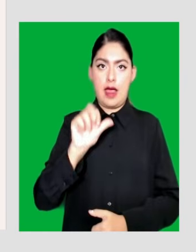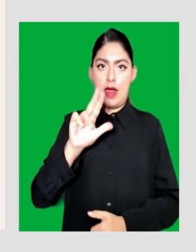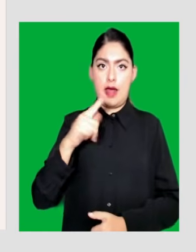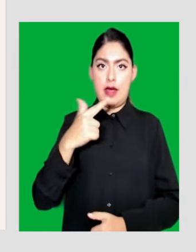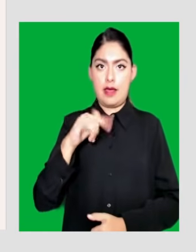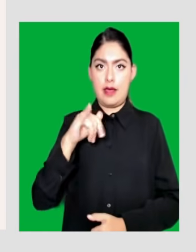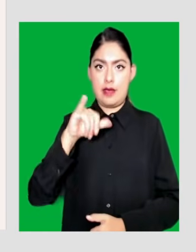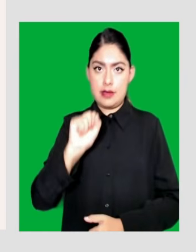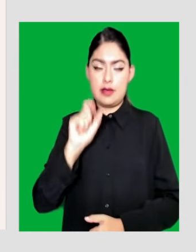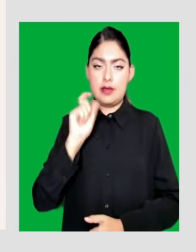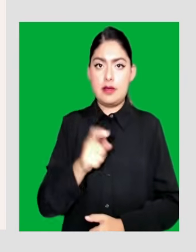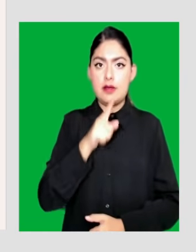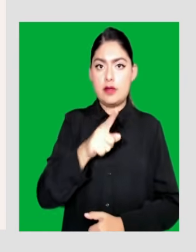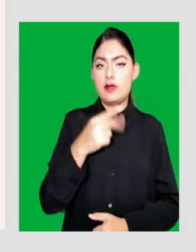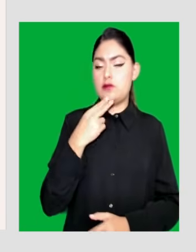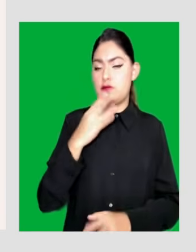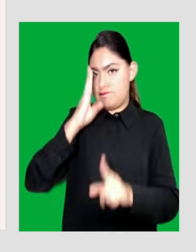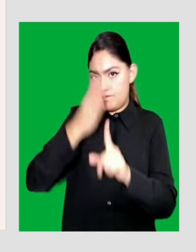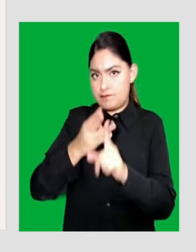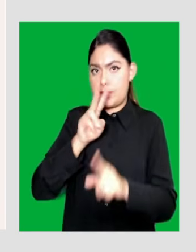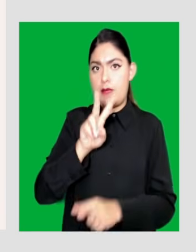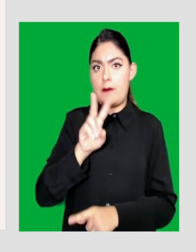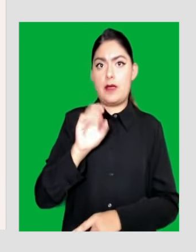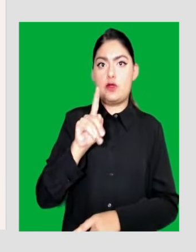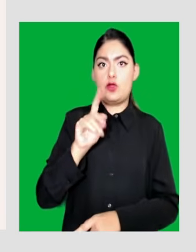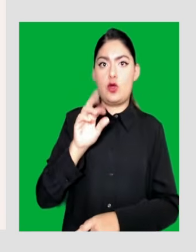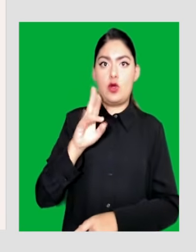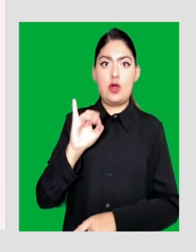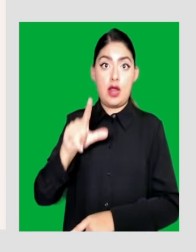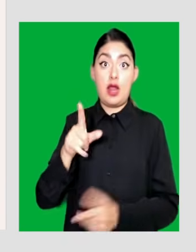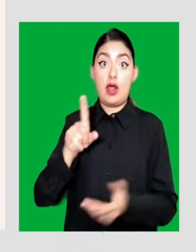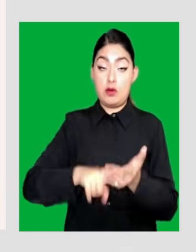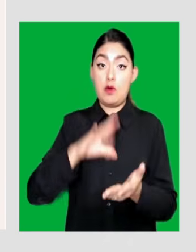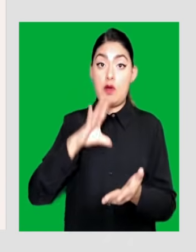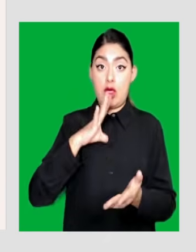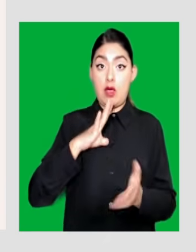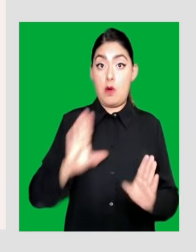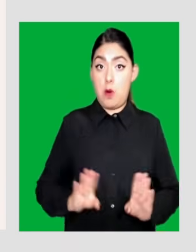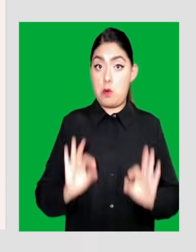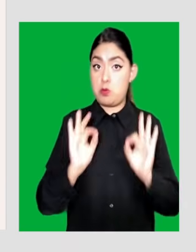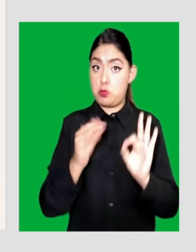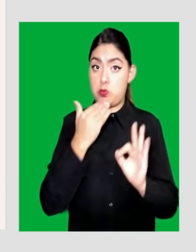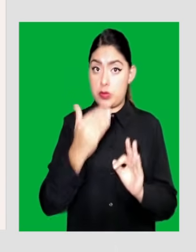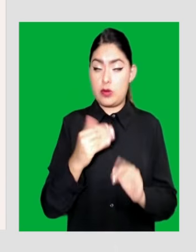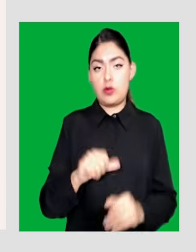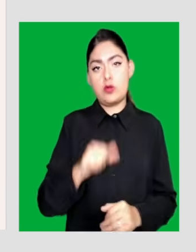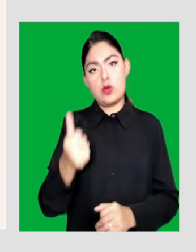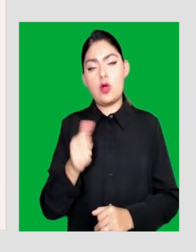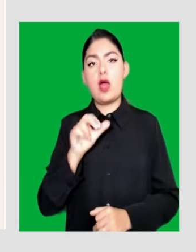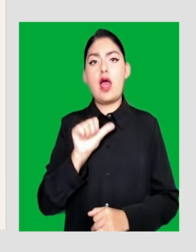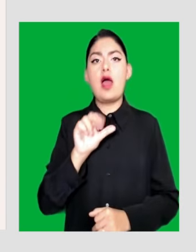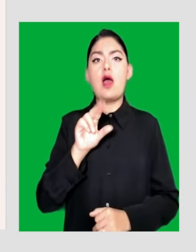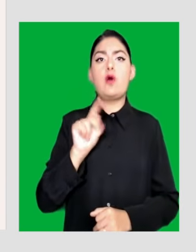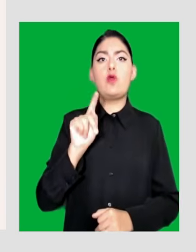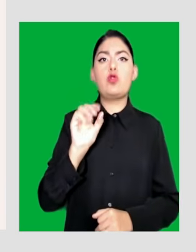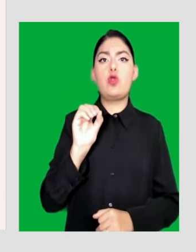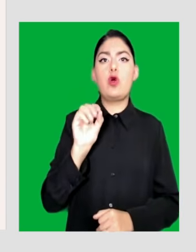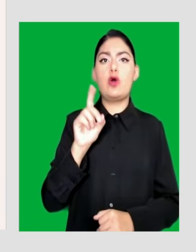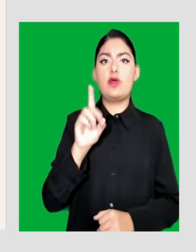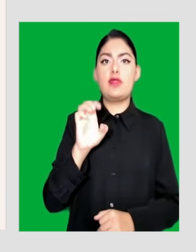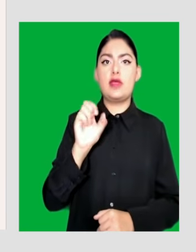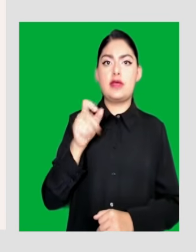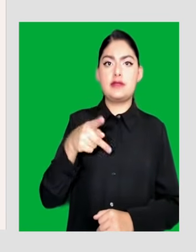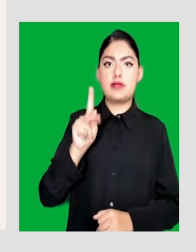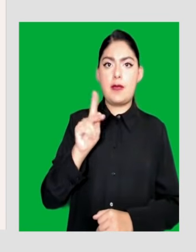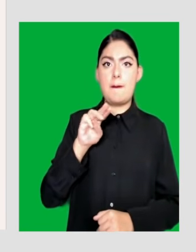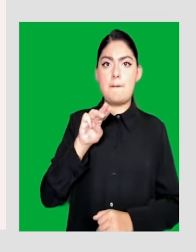que maneja datos tanto de tipo raster como de tipo vectorial. Es muy versátil y ampliamente utilizado. De hecho, es el que